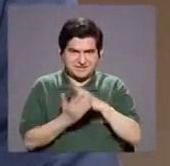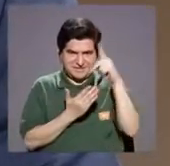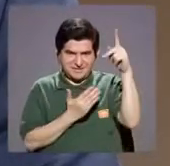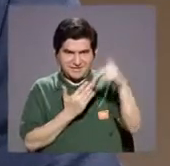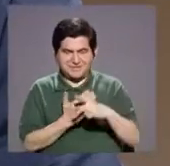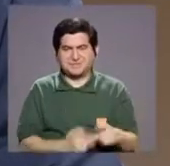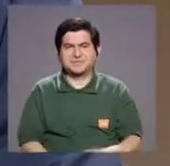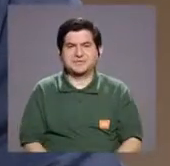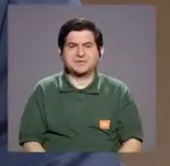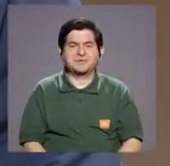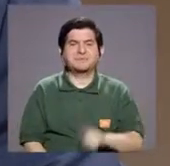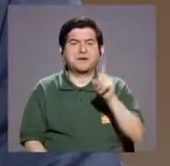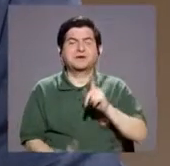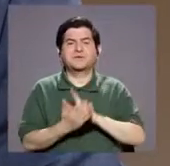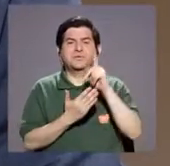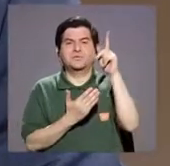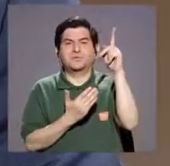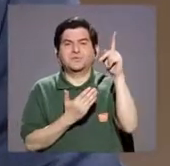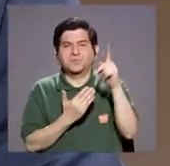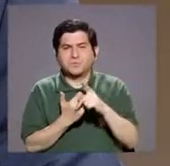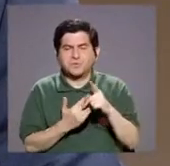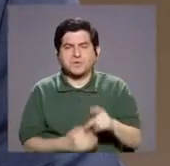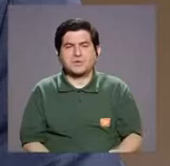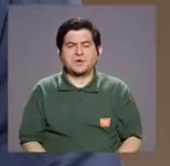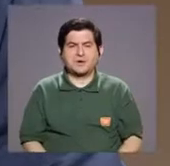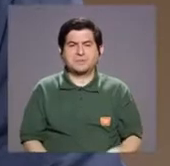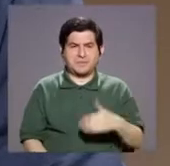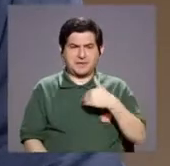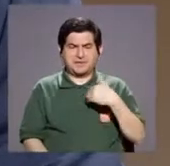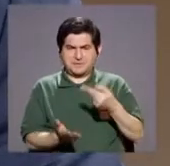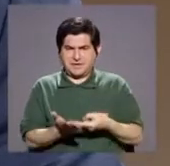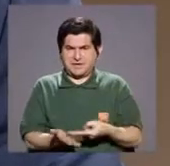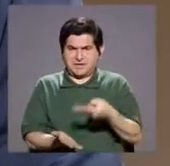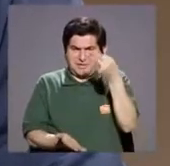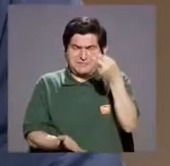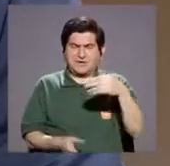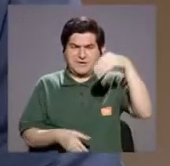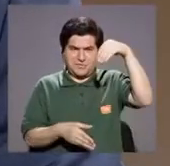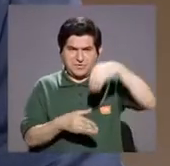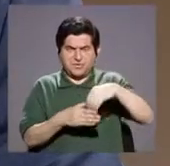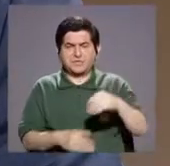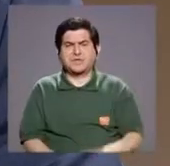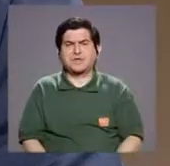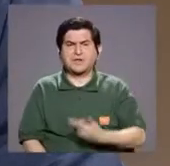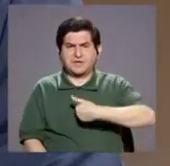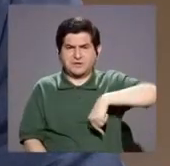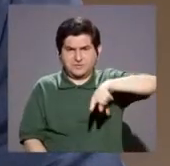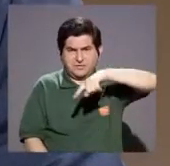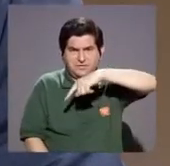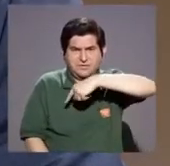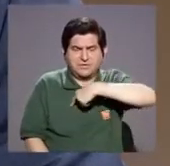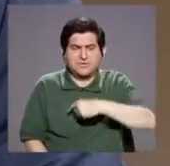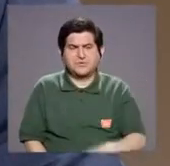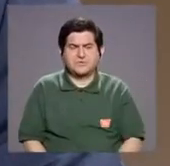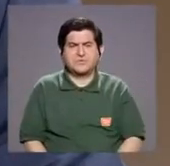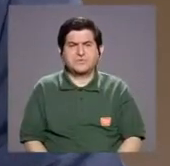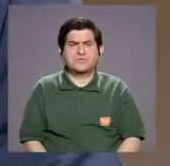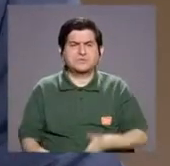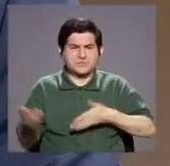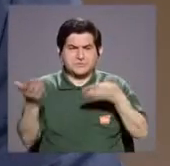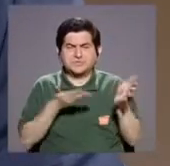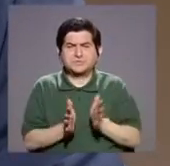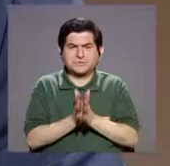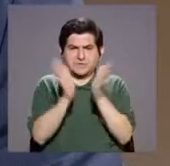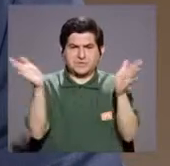que es uno de los programas valiosos que tenemos dentro de nuestro espacio de sobretodo servicio